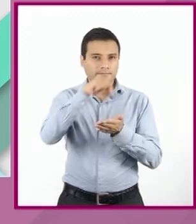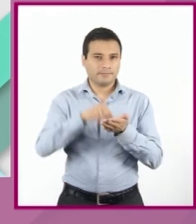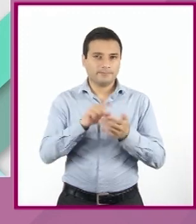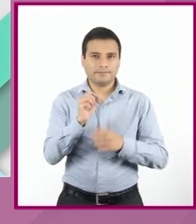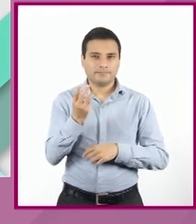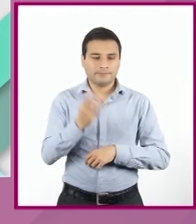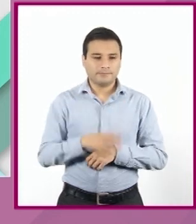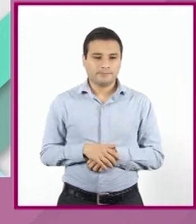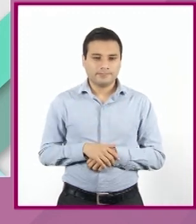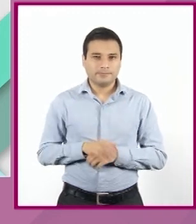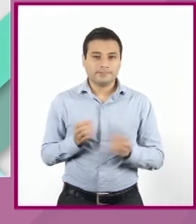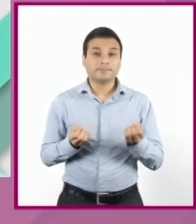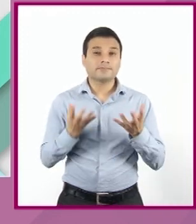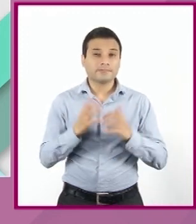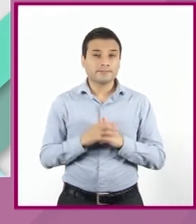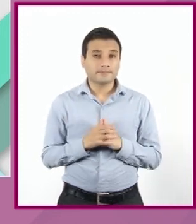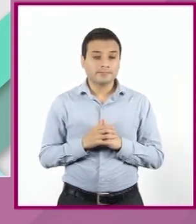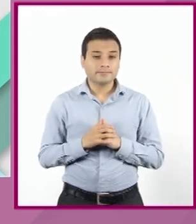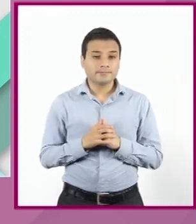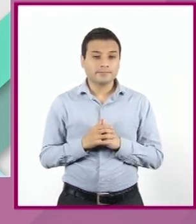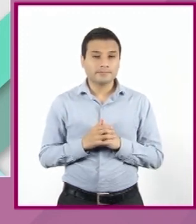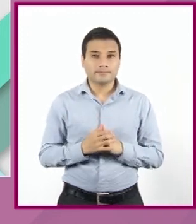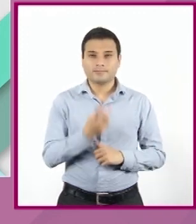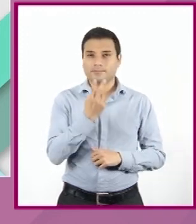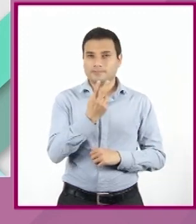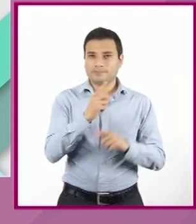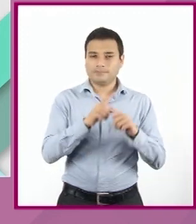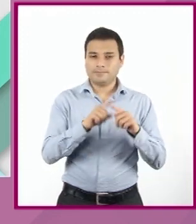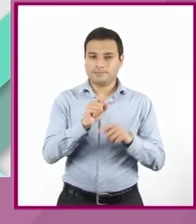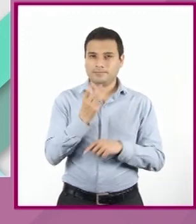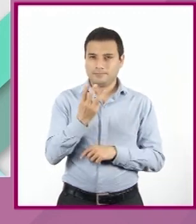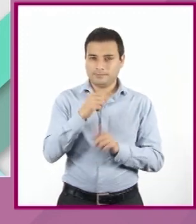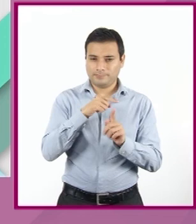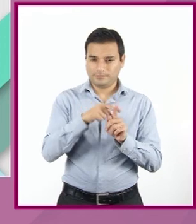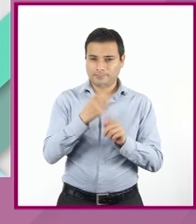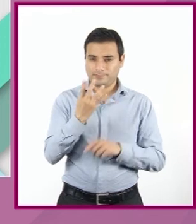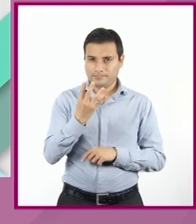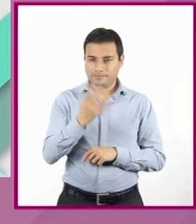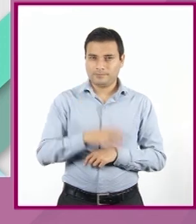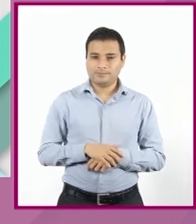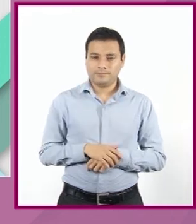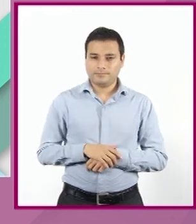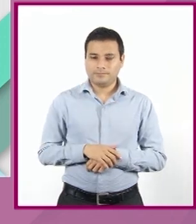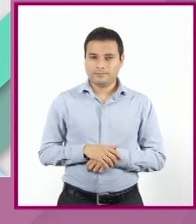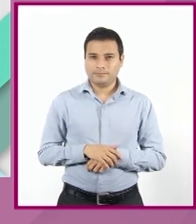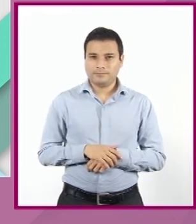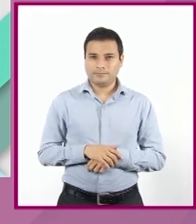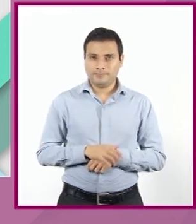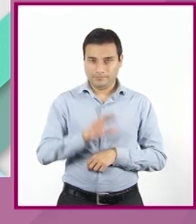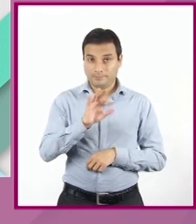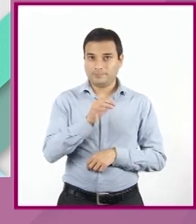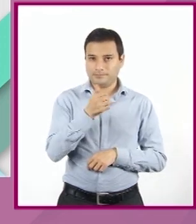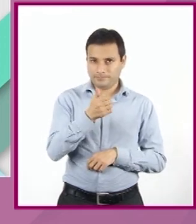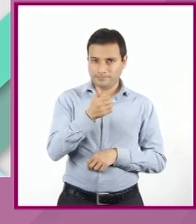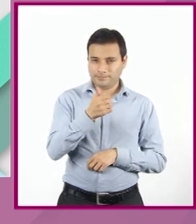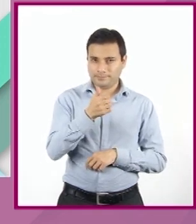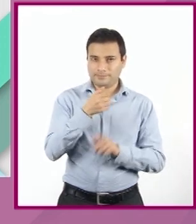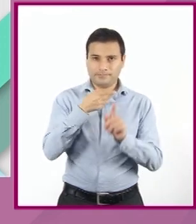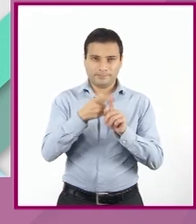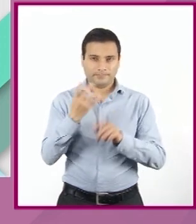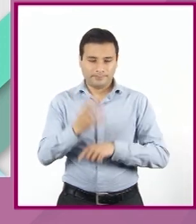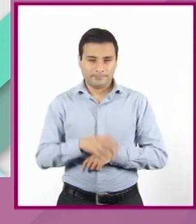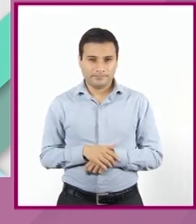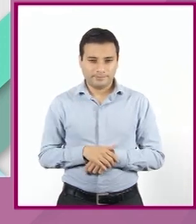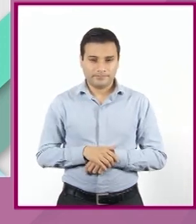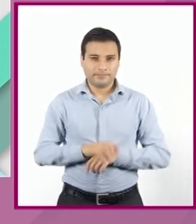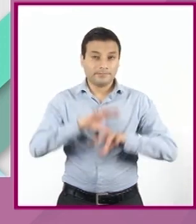de la posición 23 es igual a 2 por 23 más 4, igual a 46 más